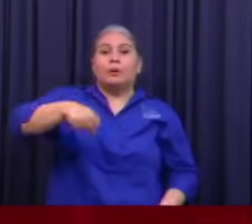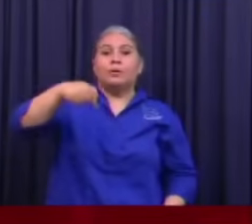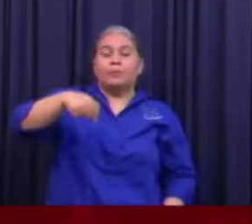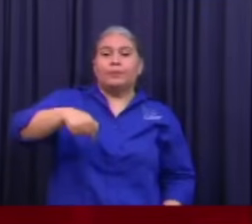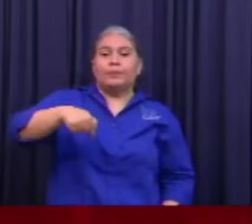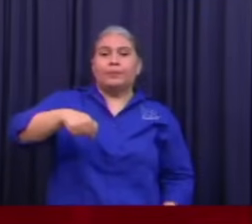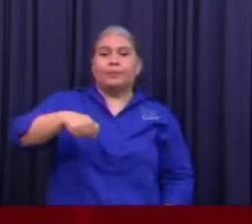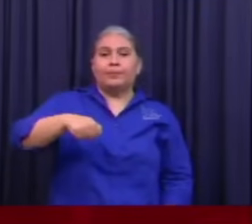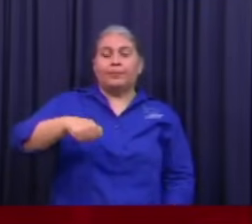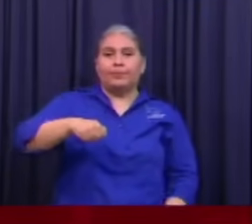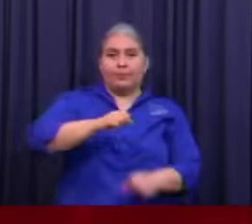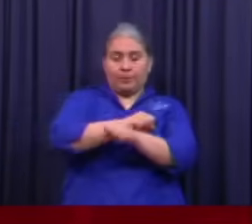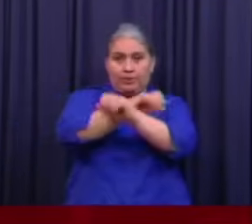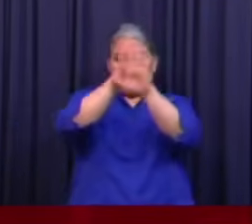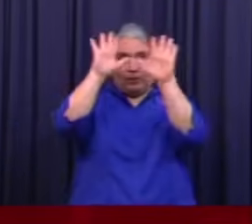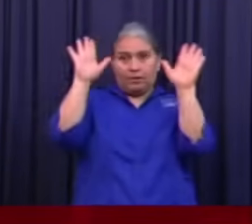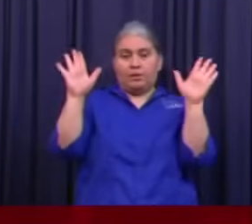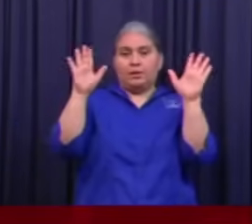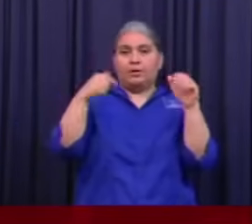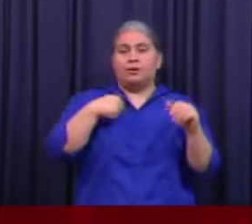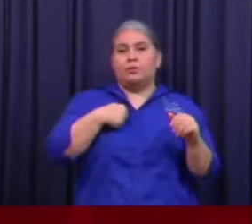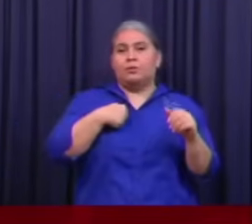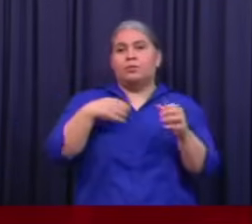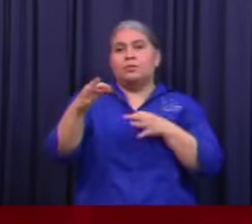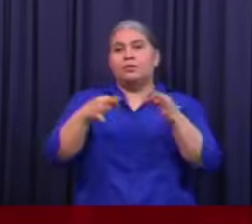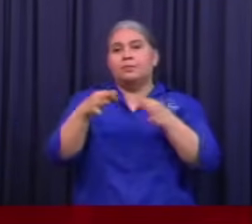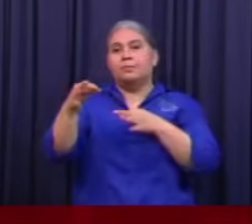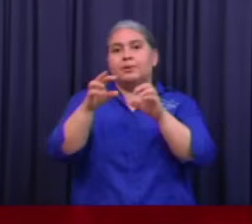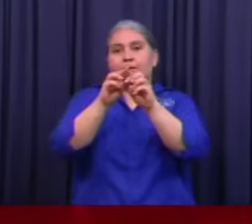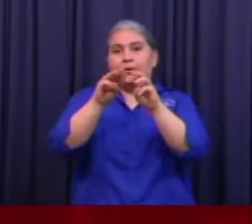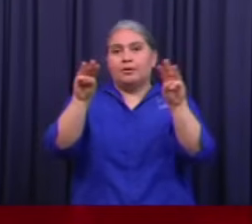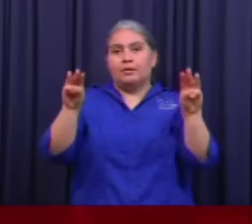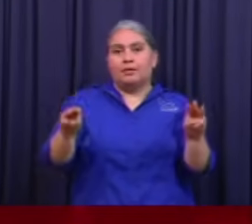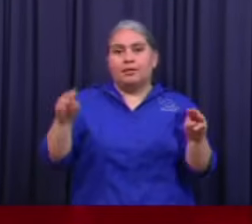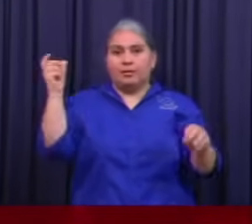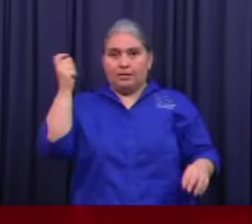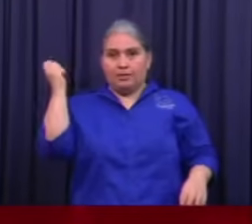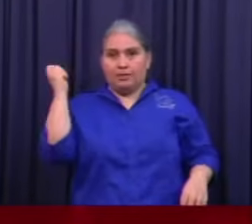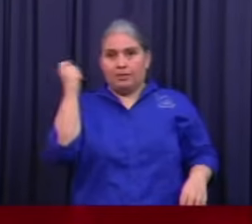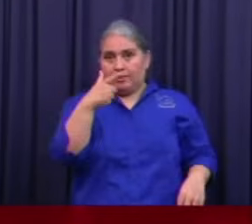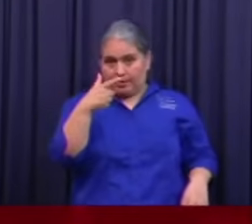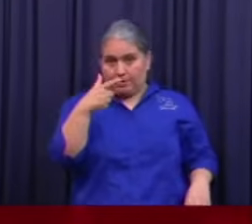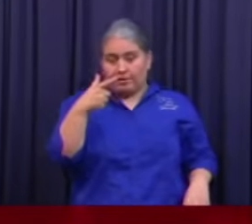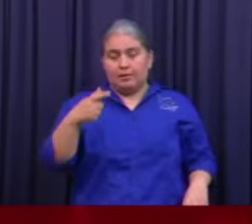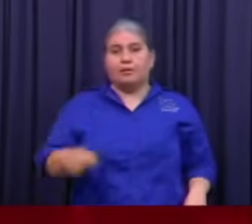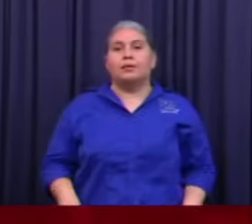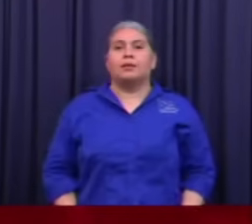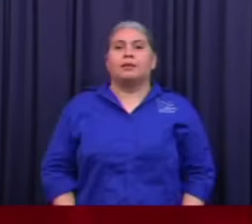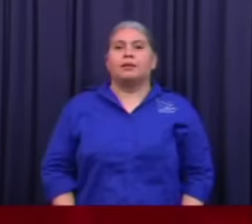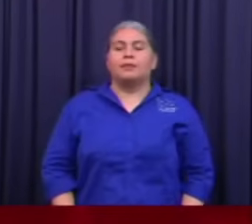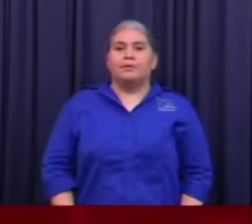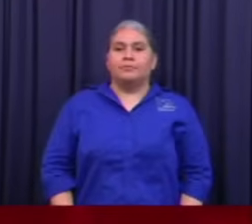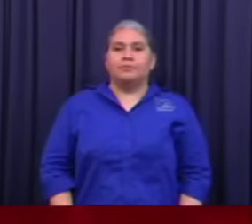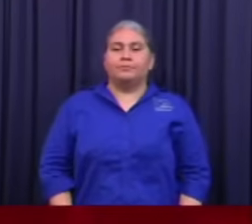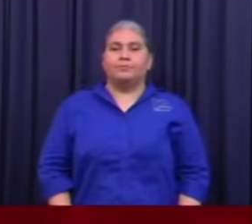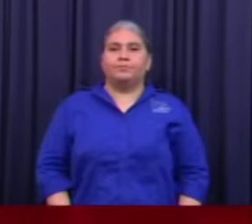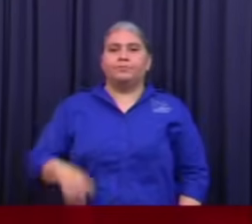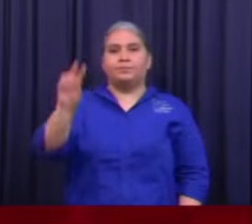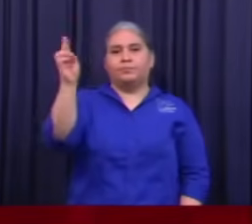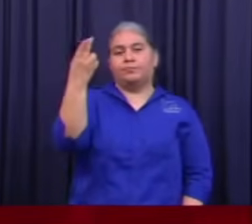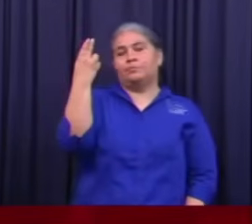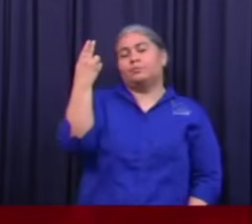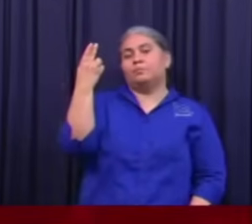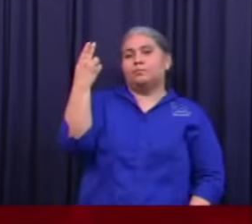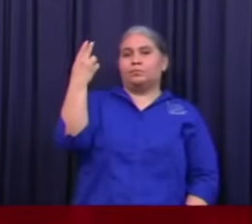le entramos a la mesa de David y la mesa de David nos basamos en segundo libro de